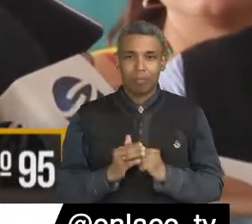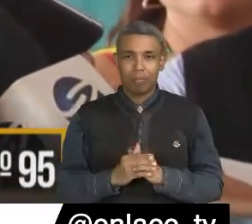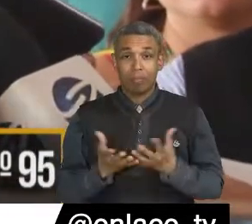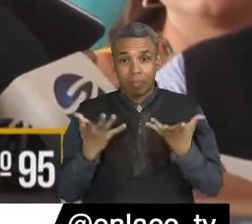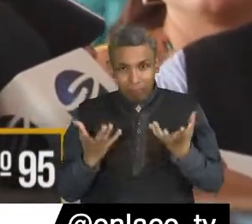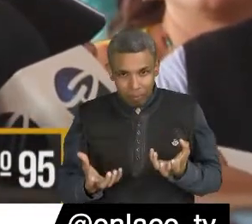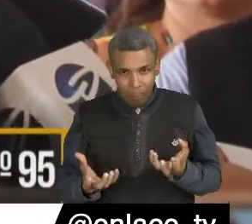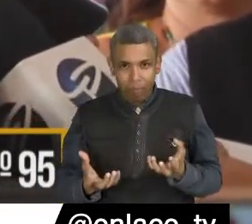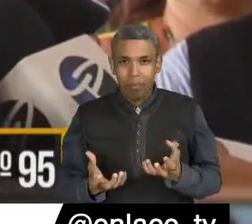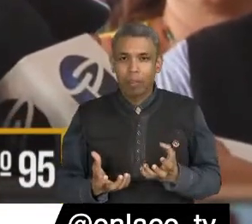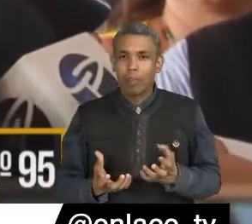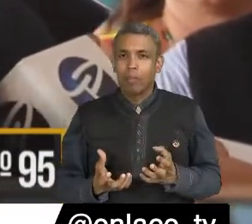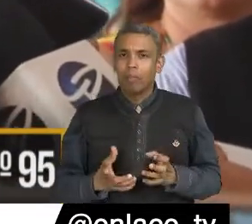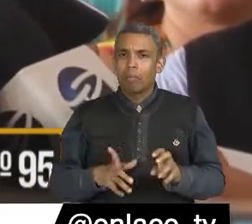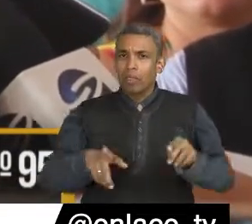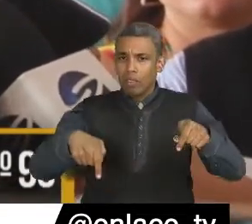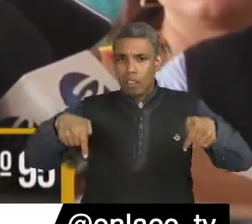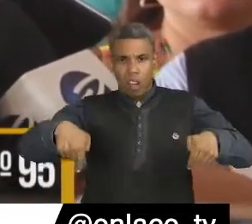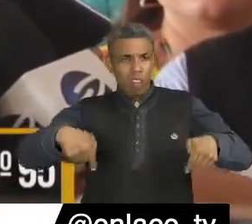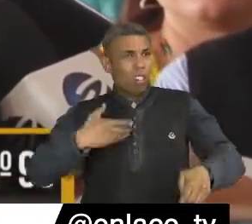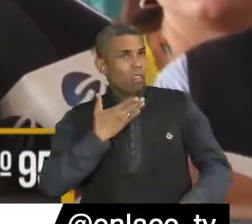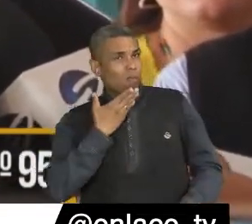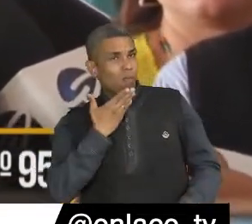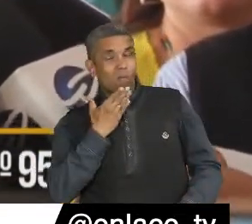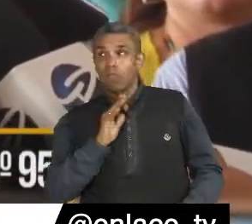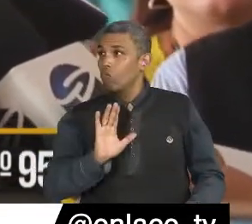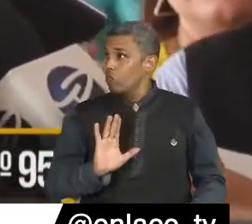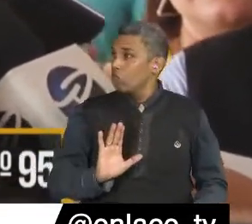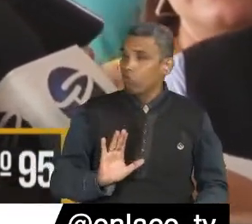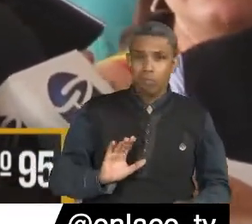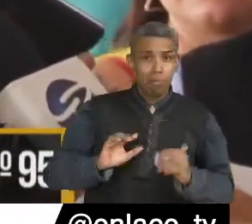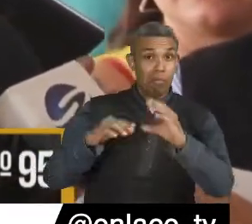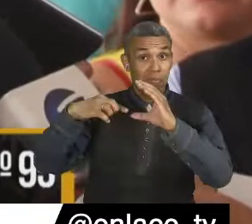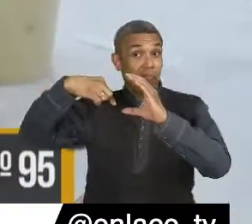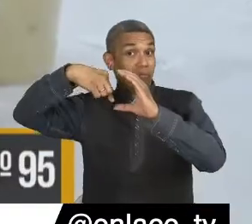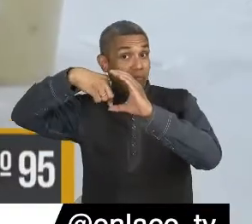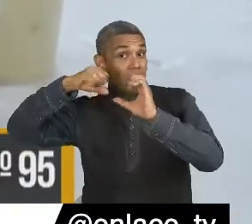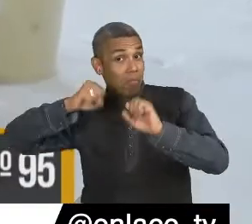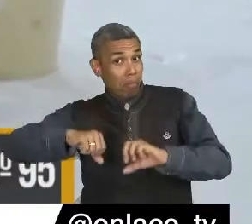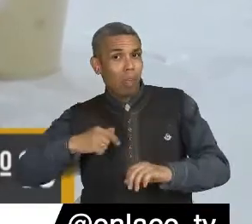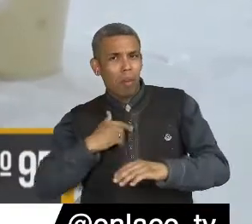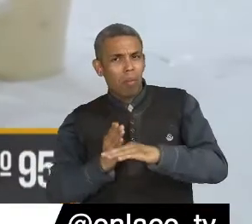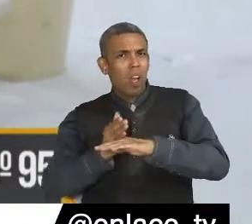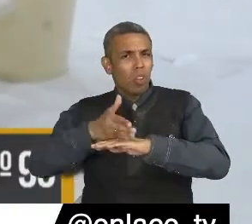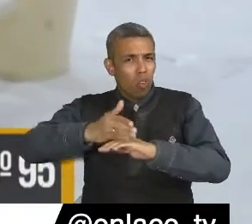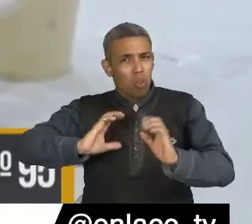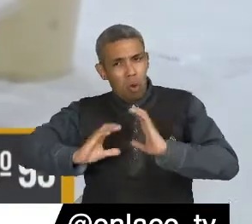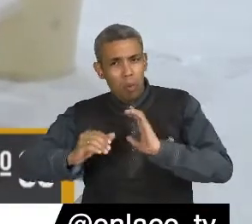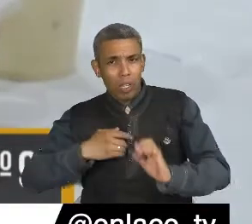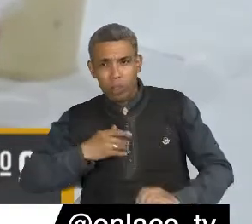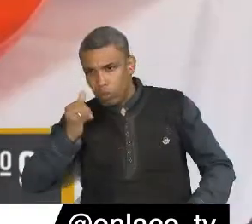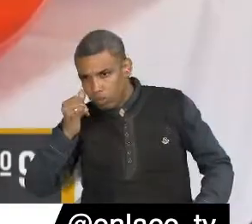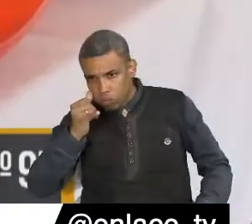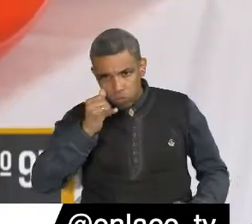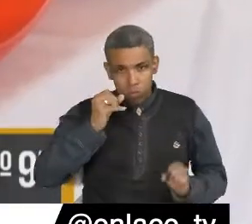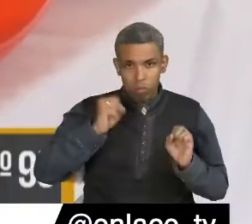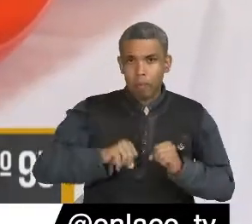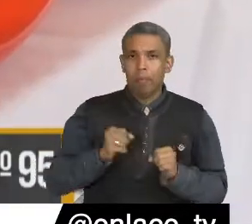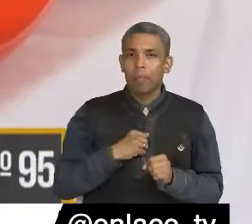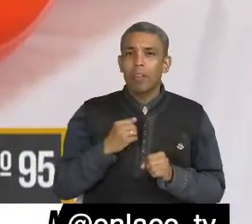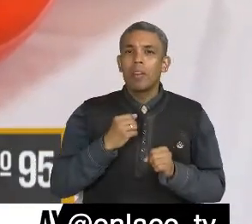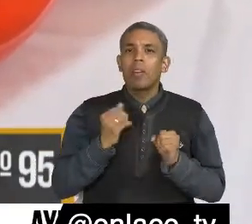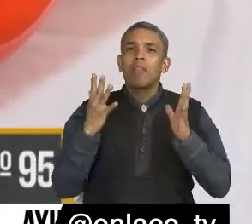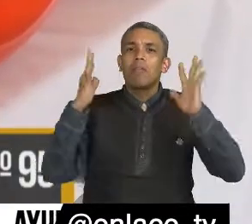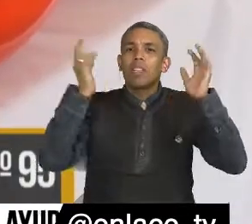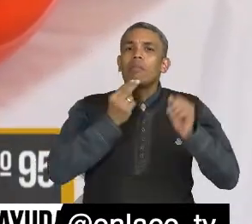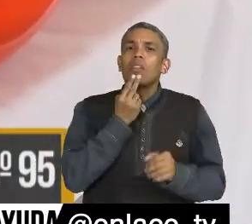que las actividades puedan ser conocidas por los medios de comunicación. Con el Festival del Dulce, que se realizará del 10 al 12 de abril